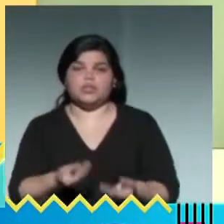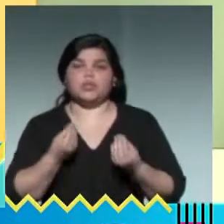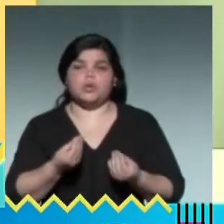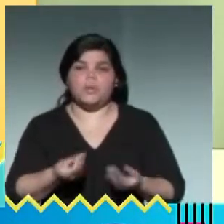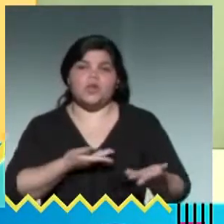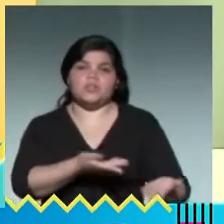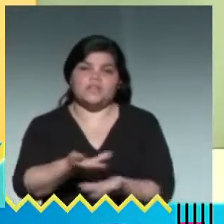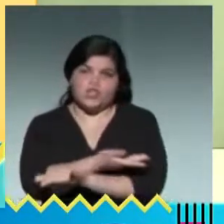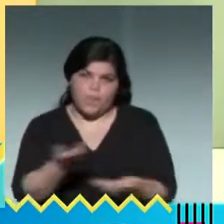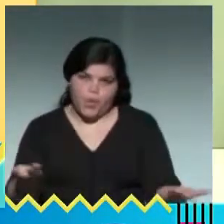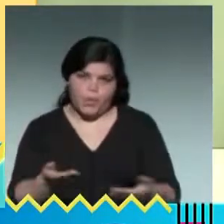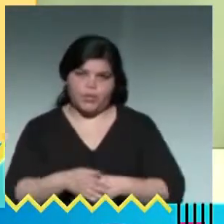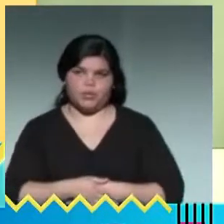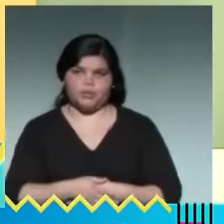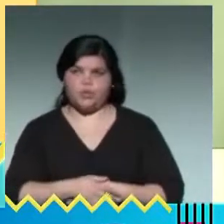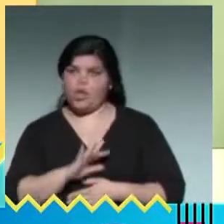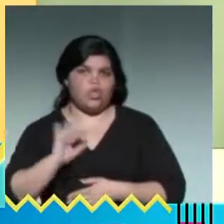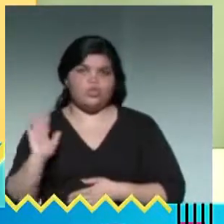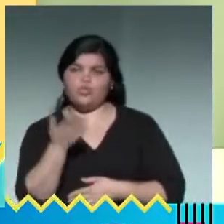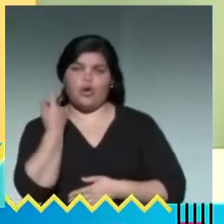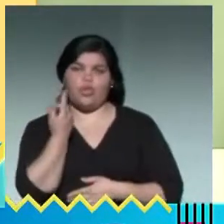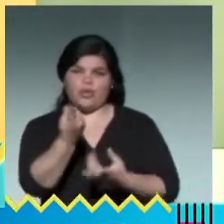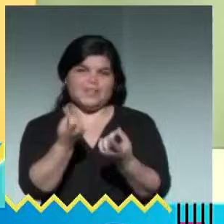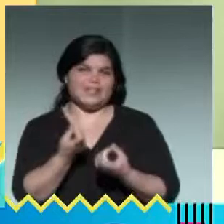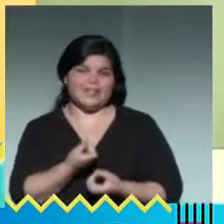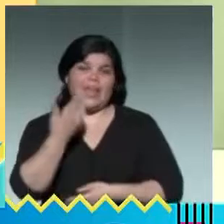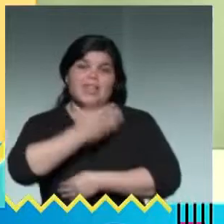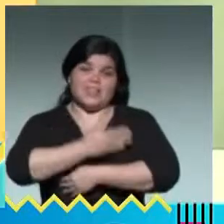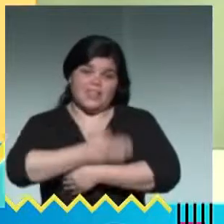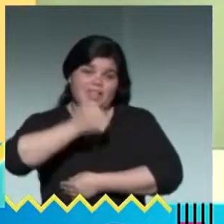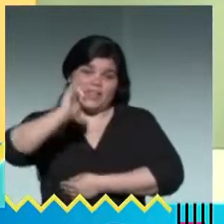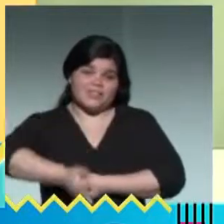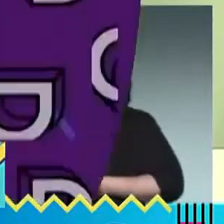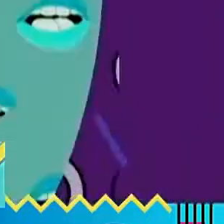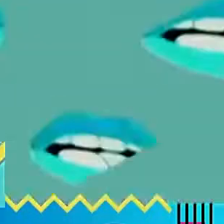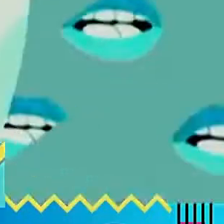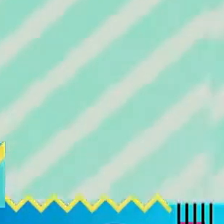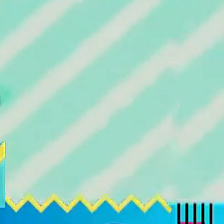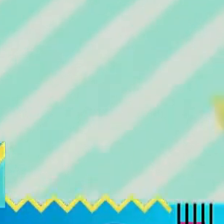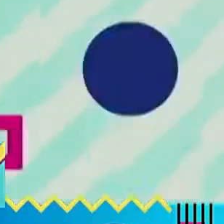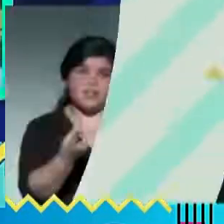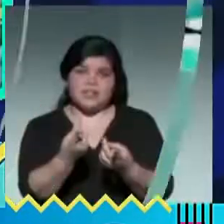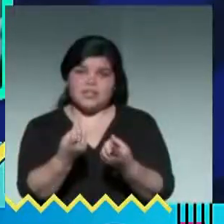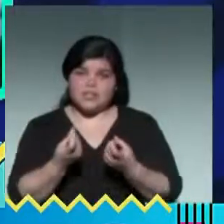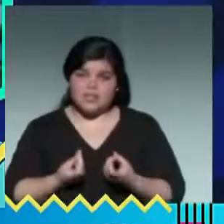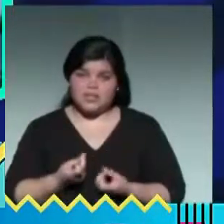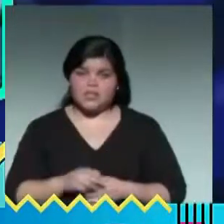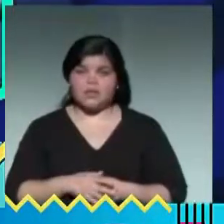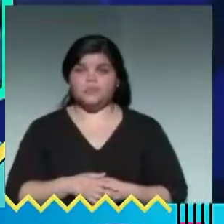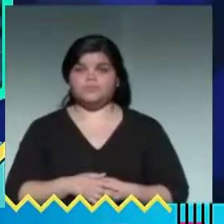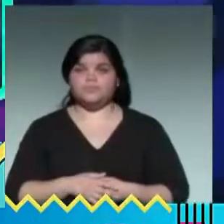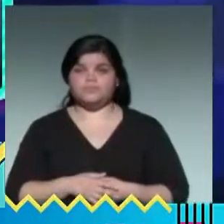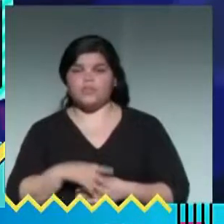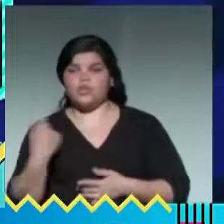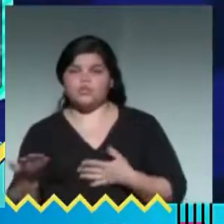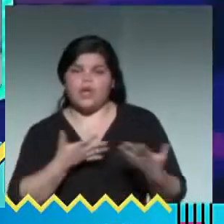pública. Entonces, todos nosotros vamos a necesitar en algún momento un taxi. Nosotros, desde ningún punto de vista, ponemos en las